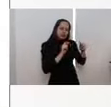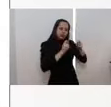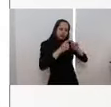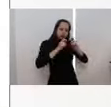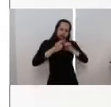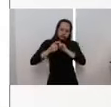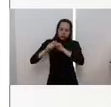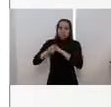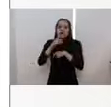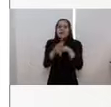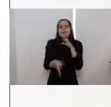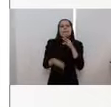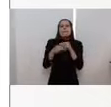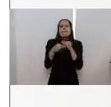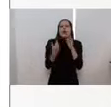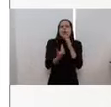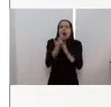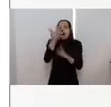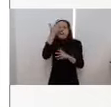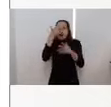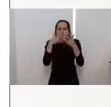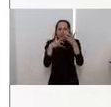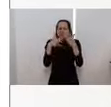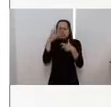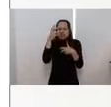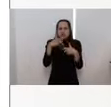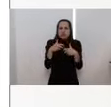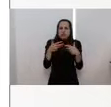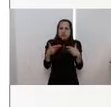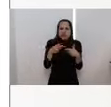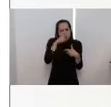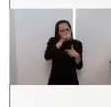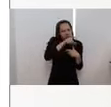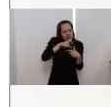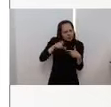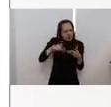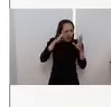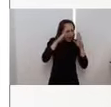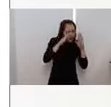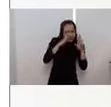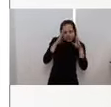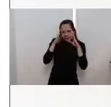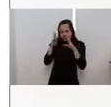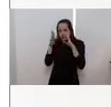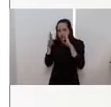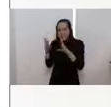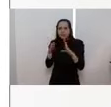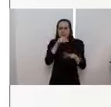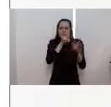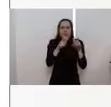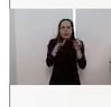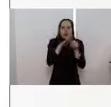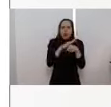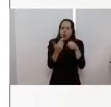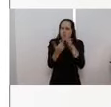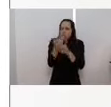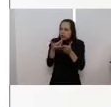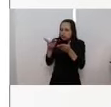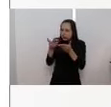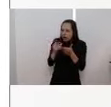contamos con nuevas pruebas nuevas pruebas que se requerían para la atención de los pacientes con kobe